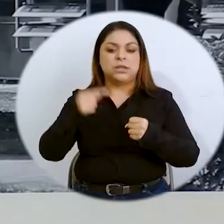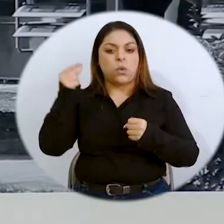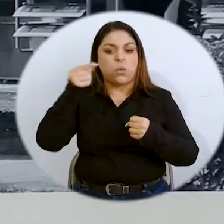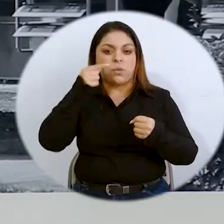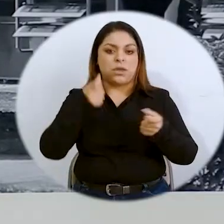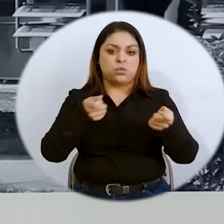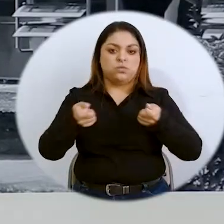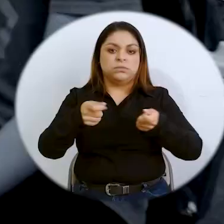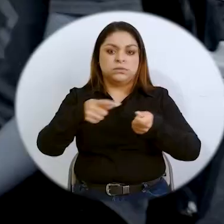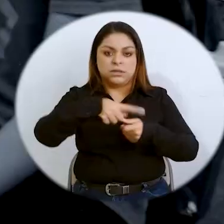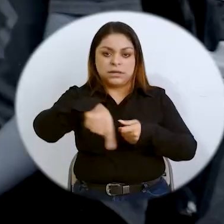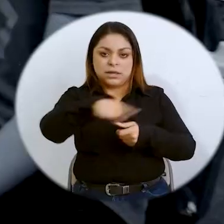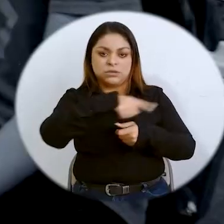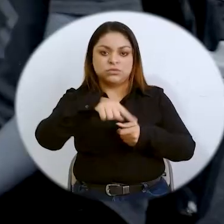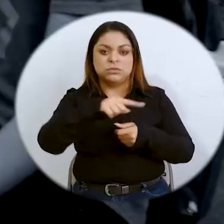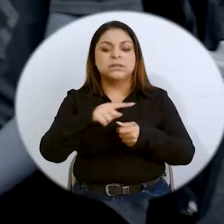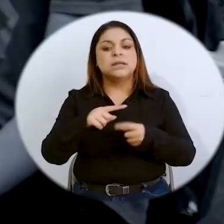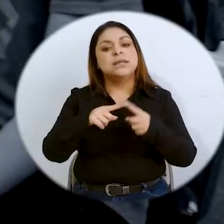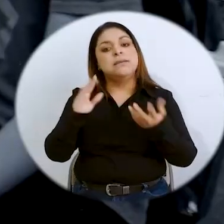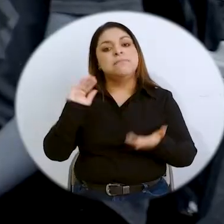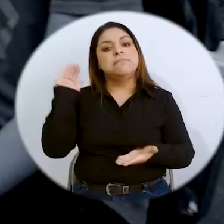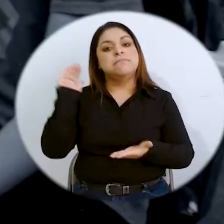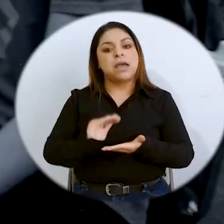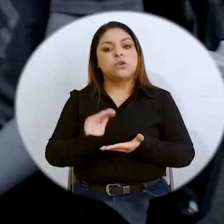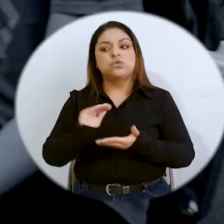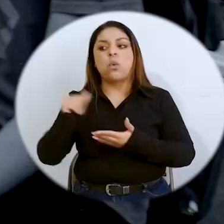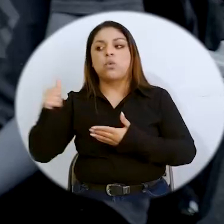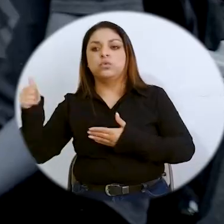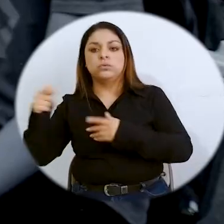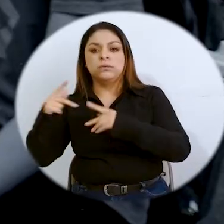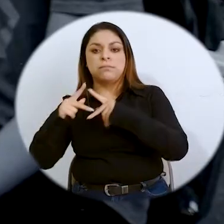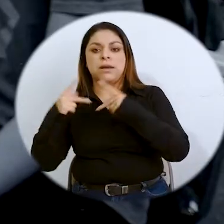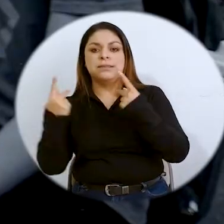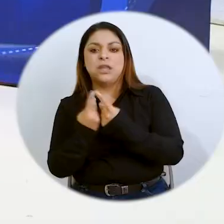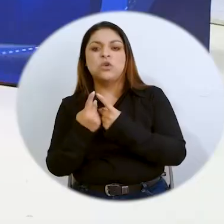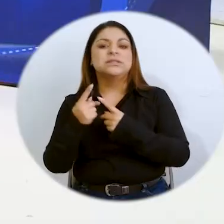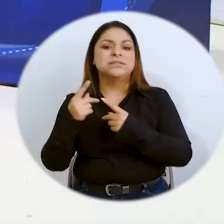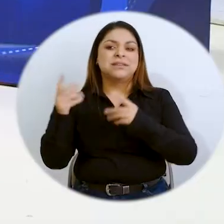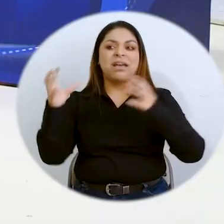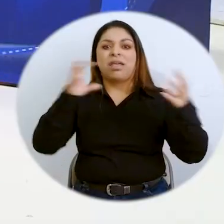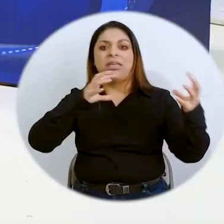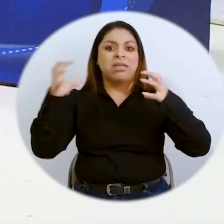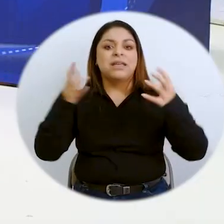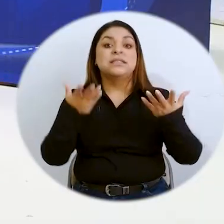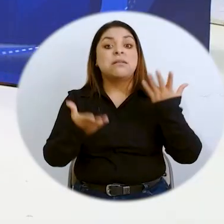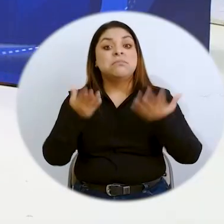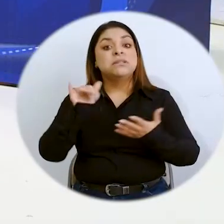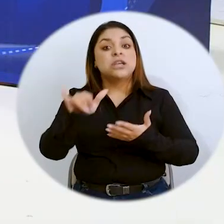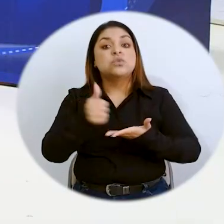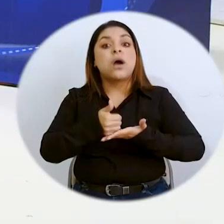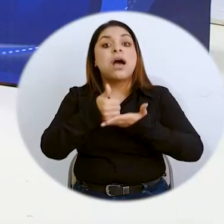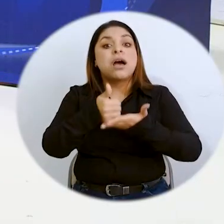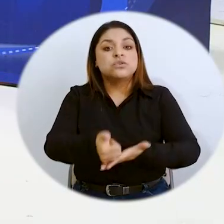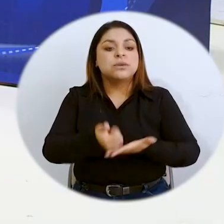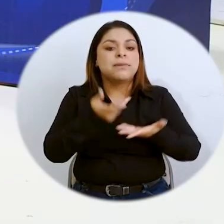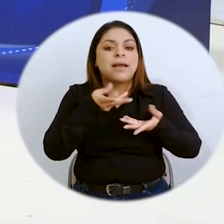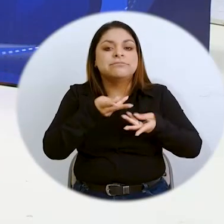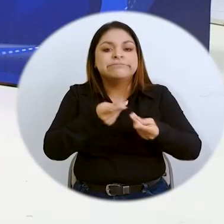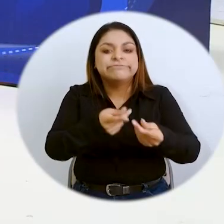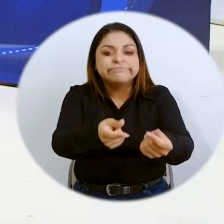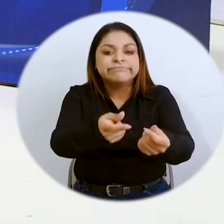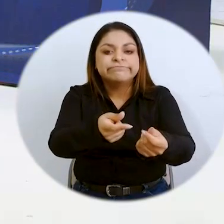del Congreso, pero también con menos partidos en oposición, que puede ayudar, digamos, a generar un bloque mucho